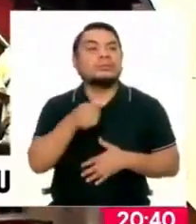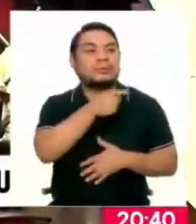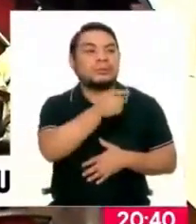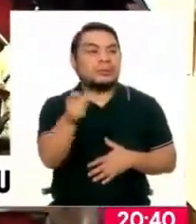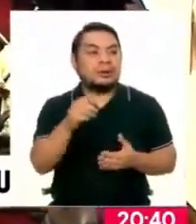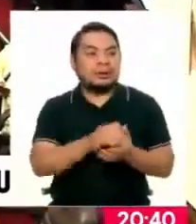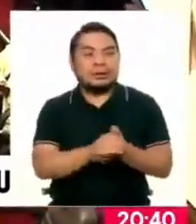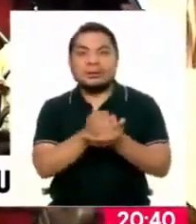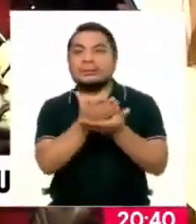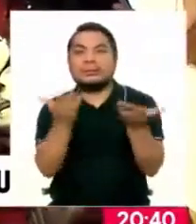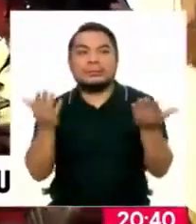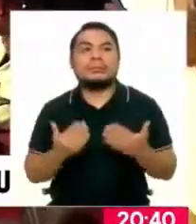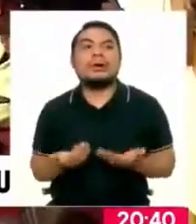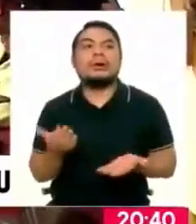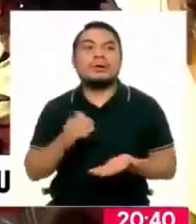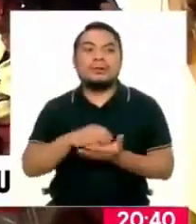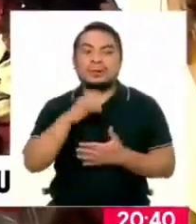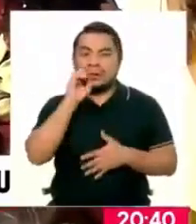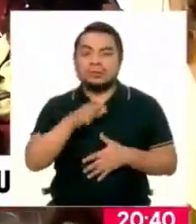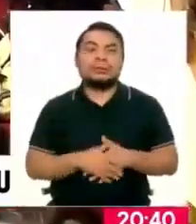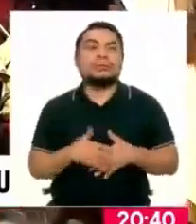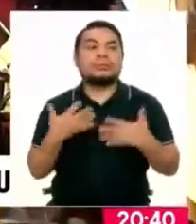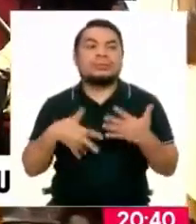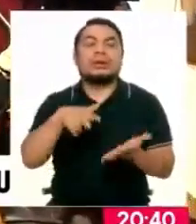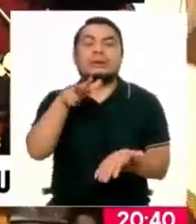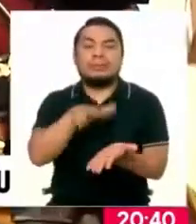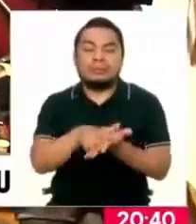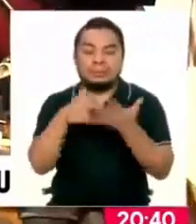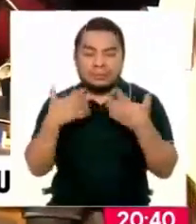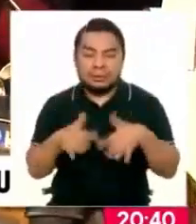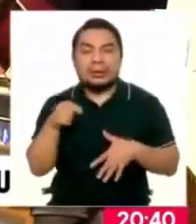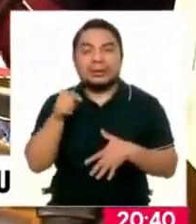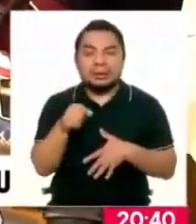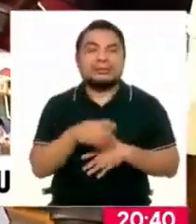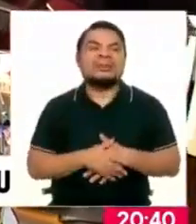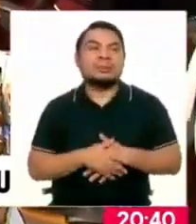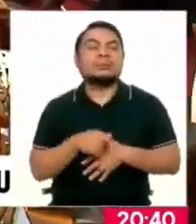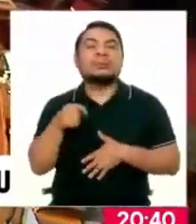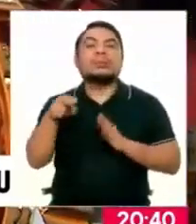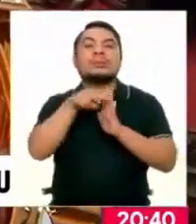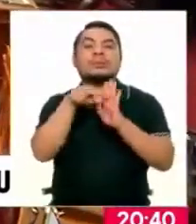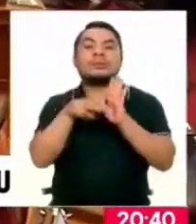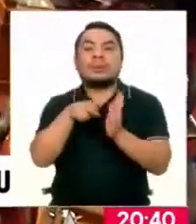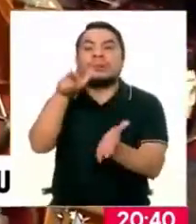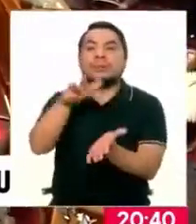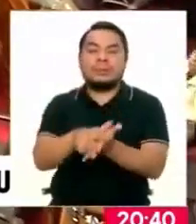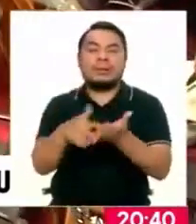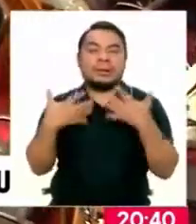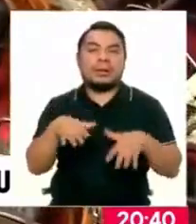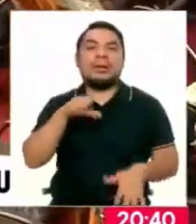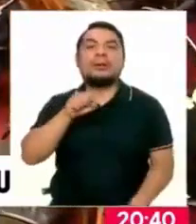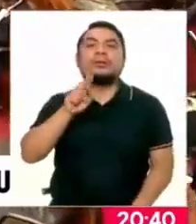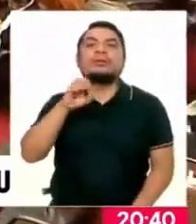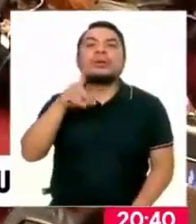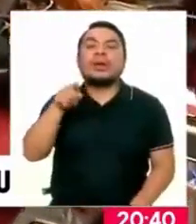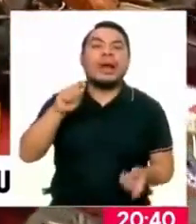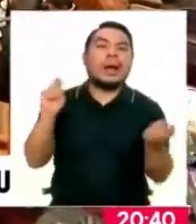amigos televidentes. Reiteramos, se ha aprobado esta norma que constituía una